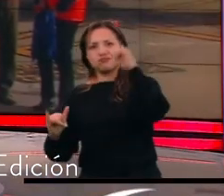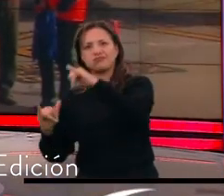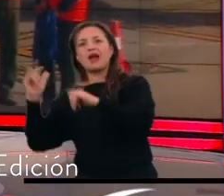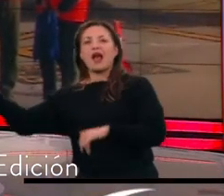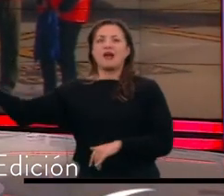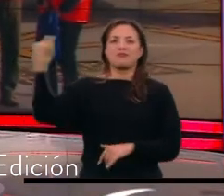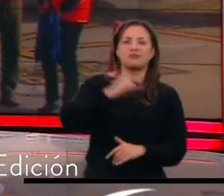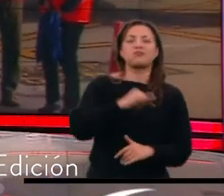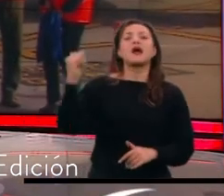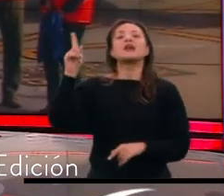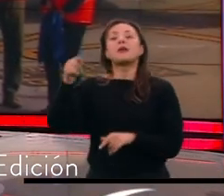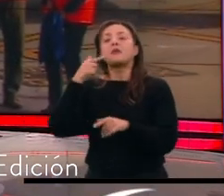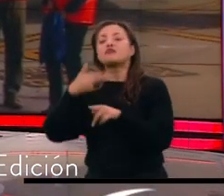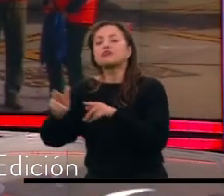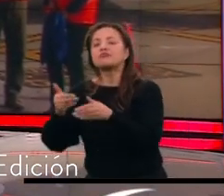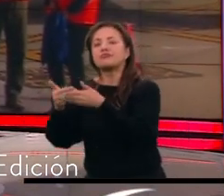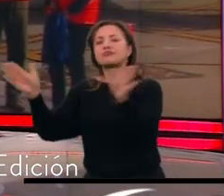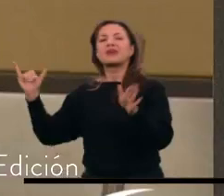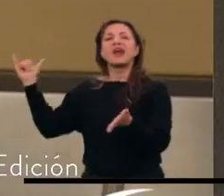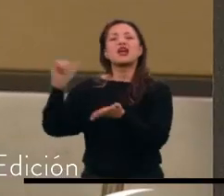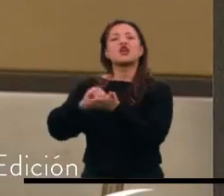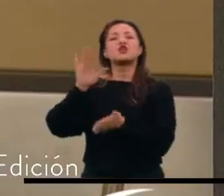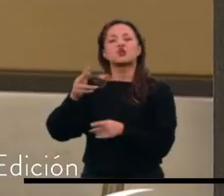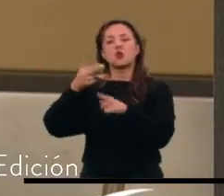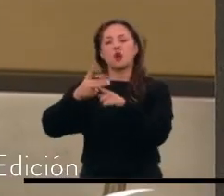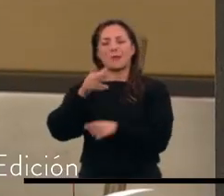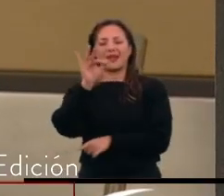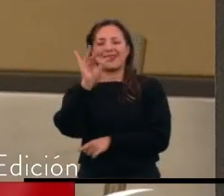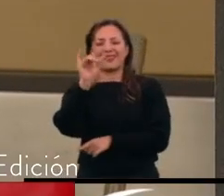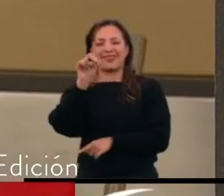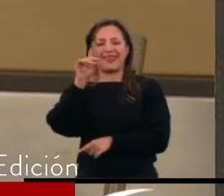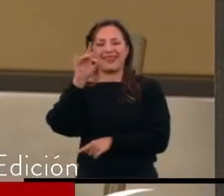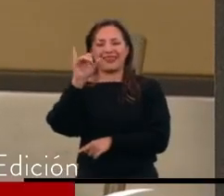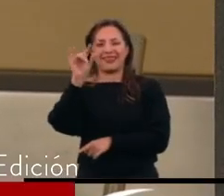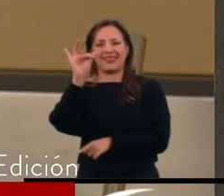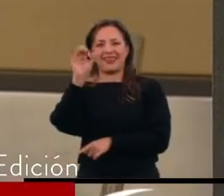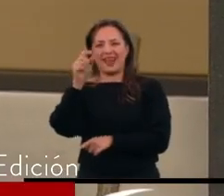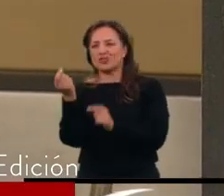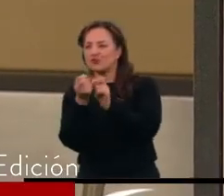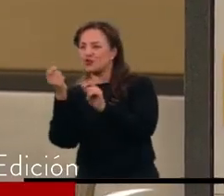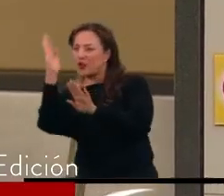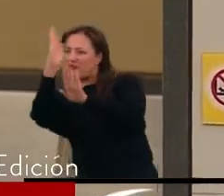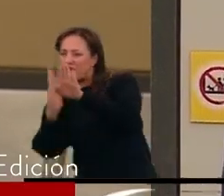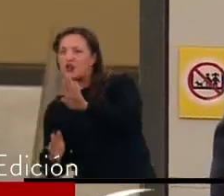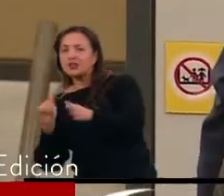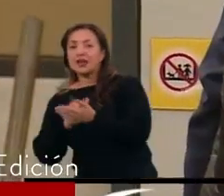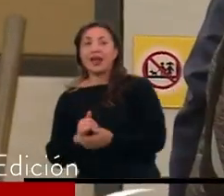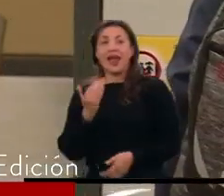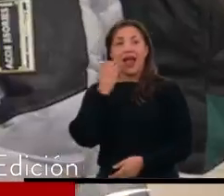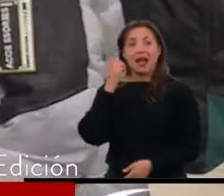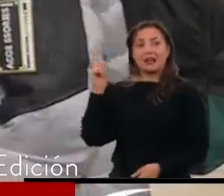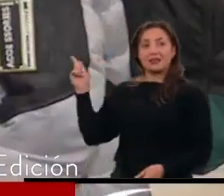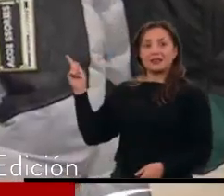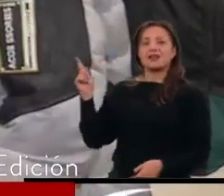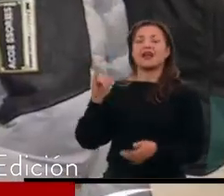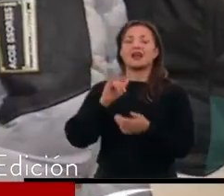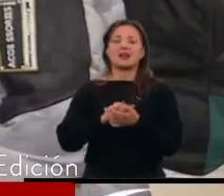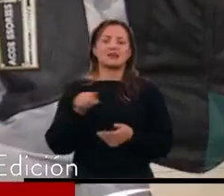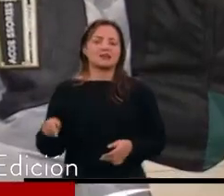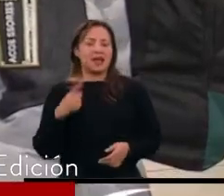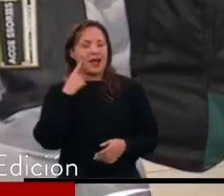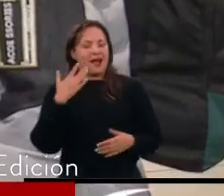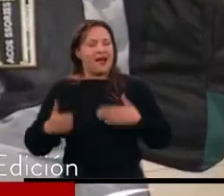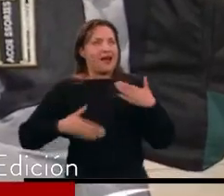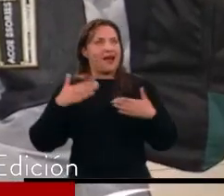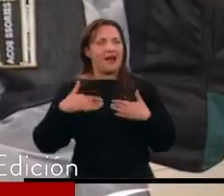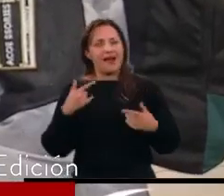del puente tienditas en la frontera para doña Rosa y Álvarez su mayor alegría después de compartir casi un año con su